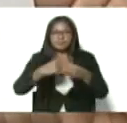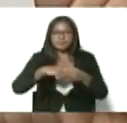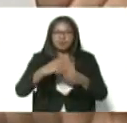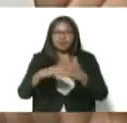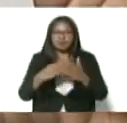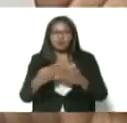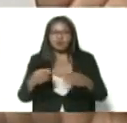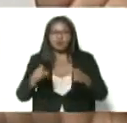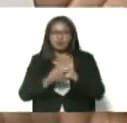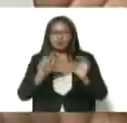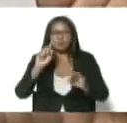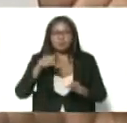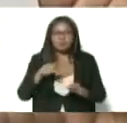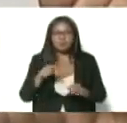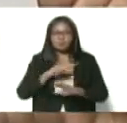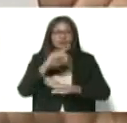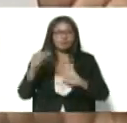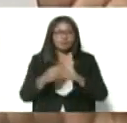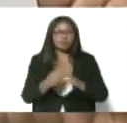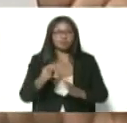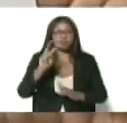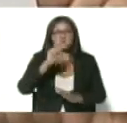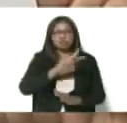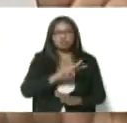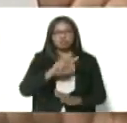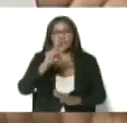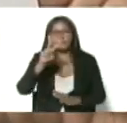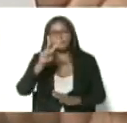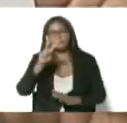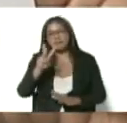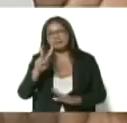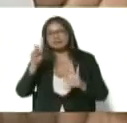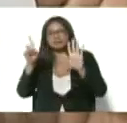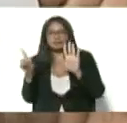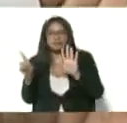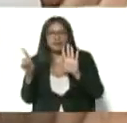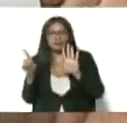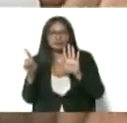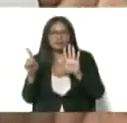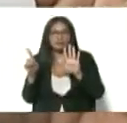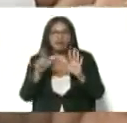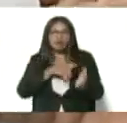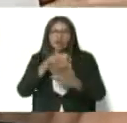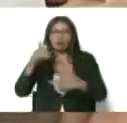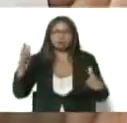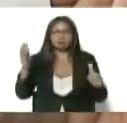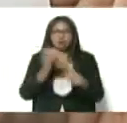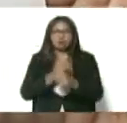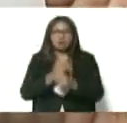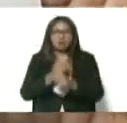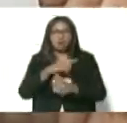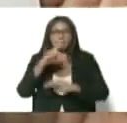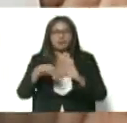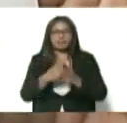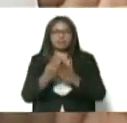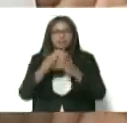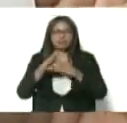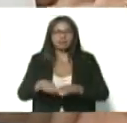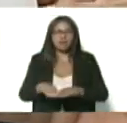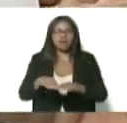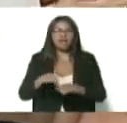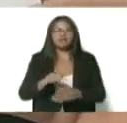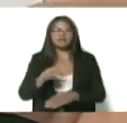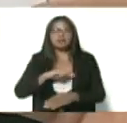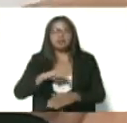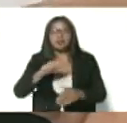neutralizada para un total de 226 aeronaves interceptadas y neutralizadas por